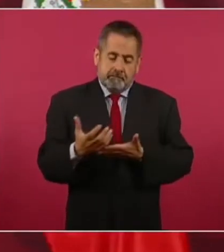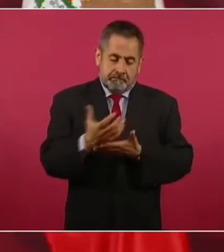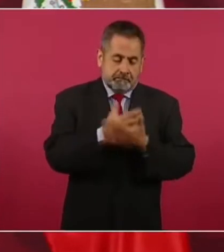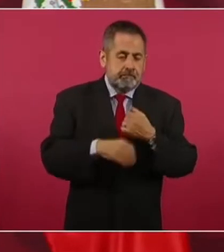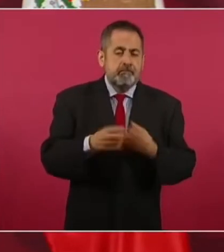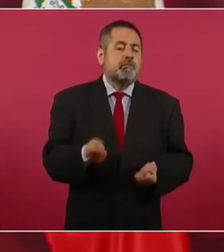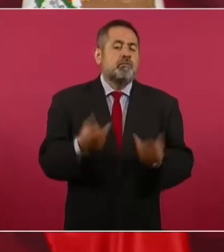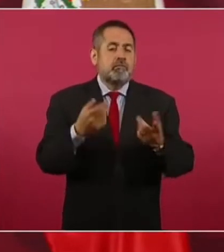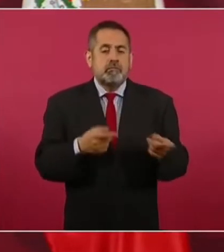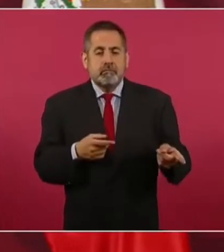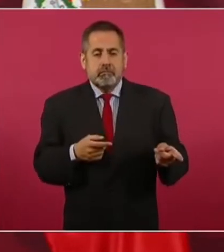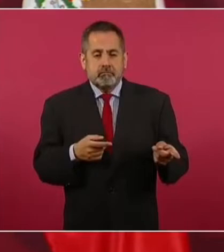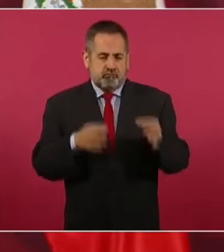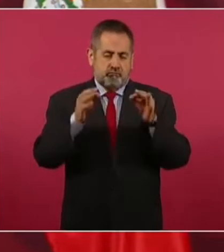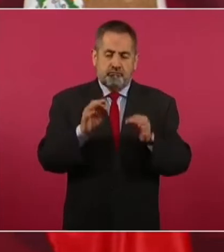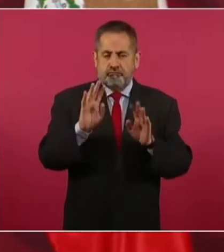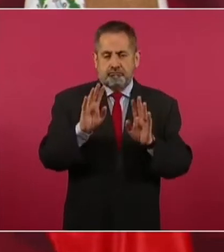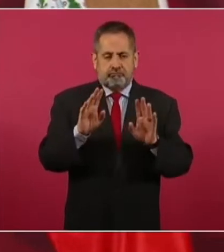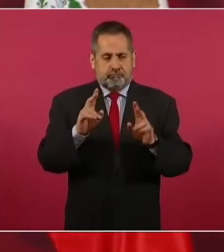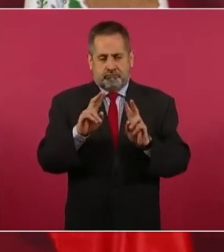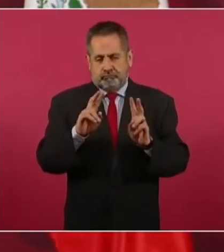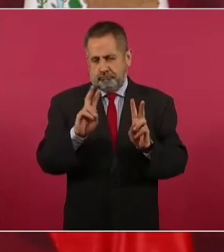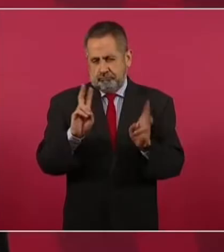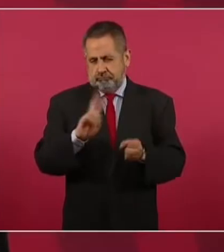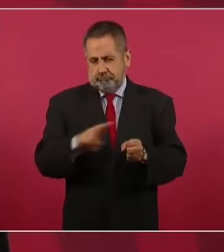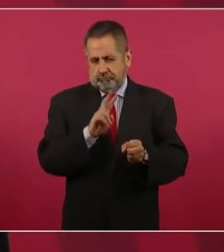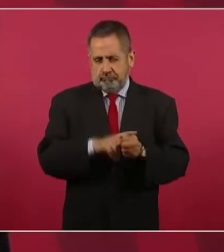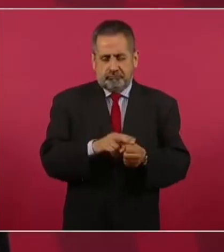ingresos formales,